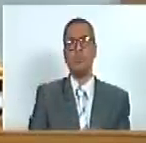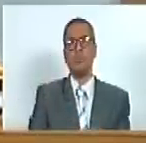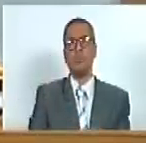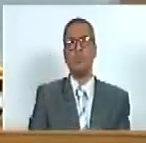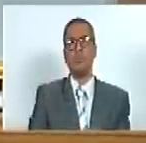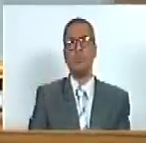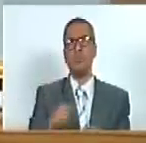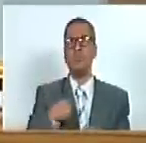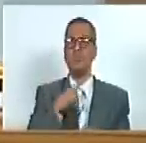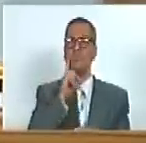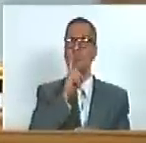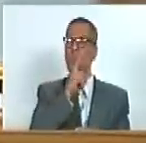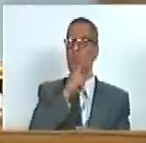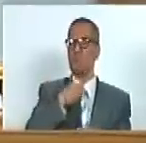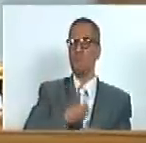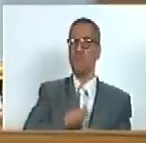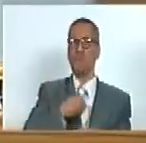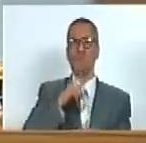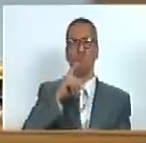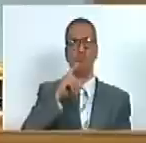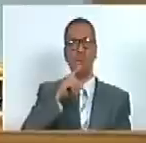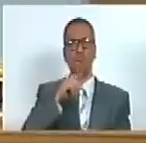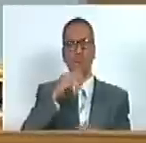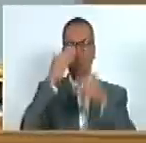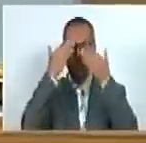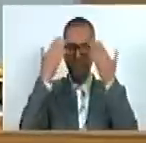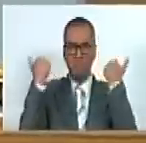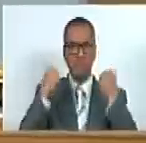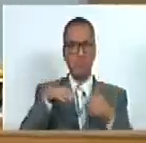que no me acuerdo cómo se llama. El de Ramos Alú.